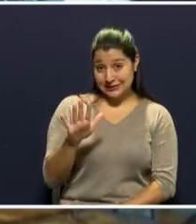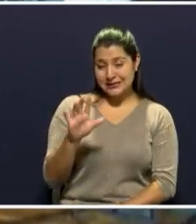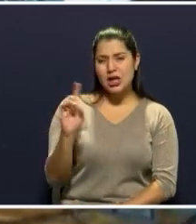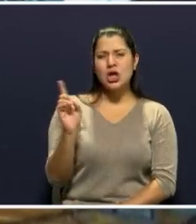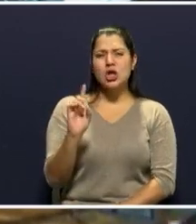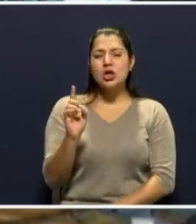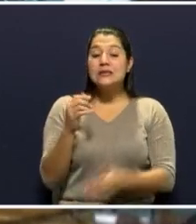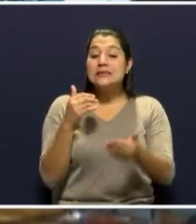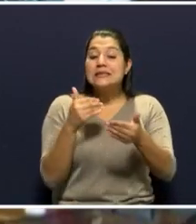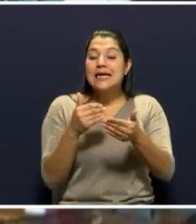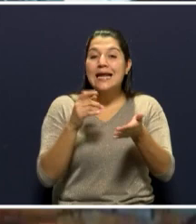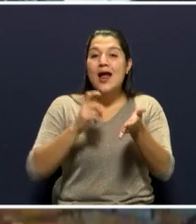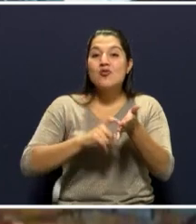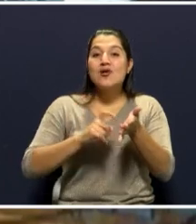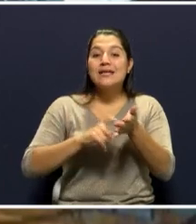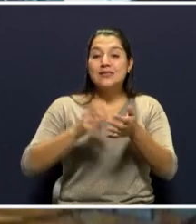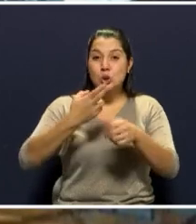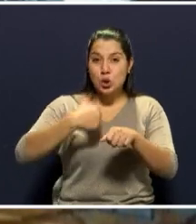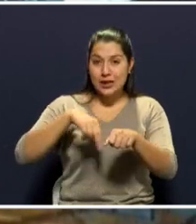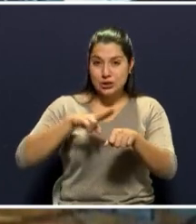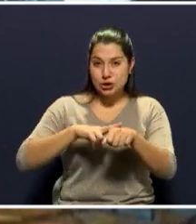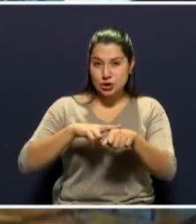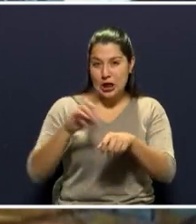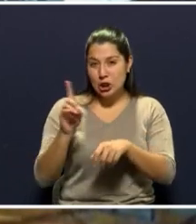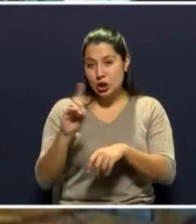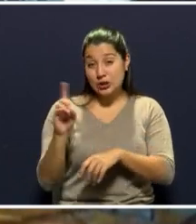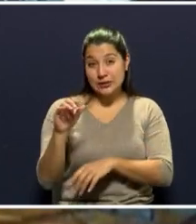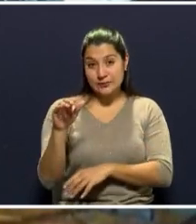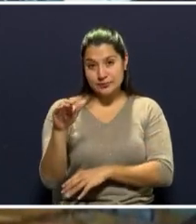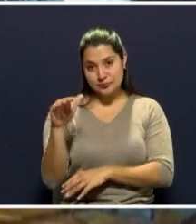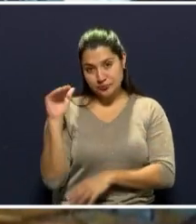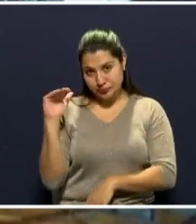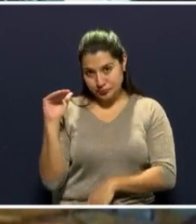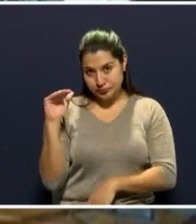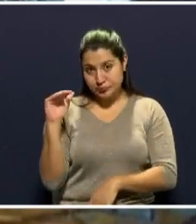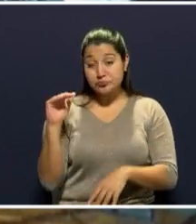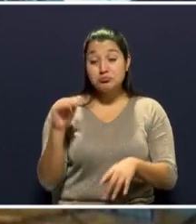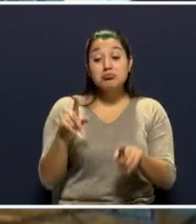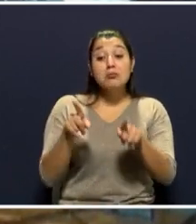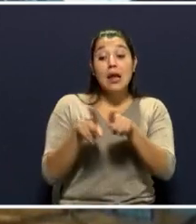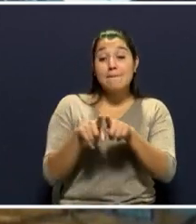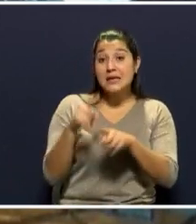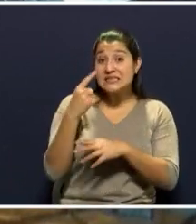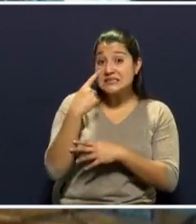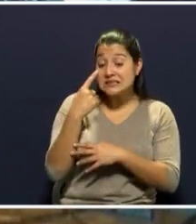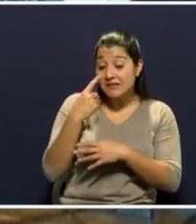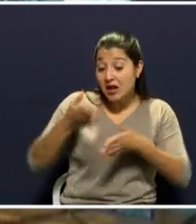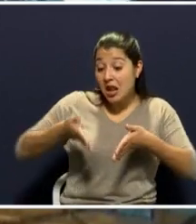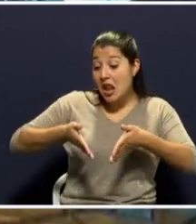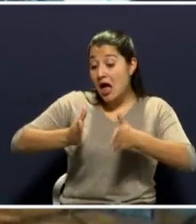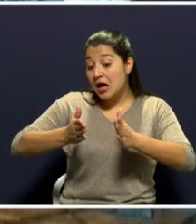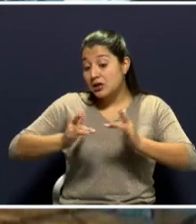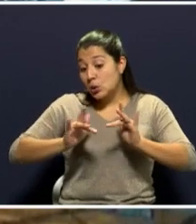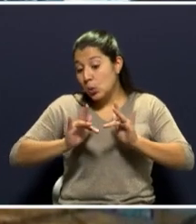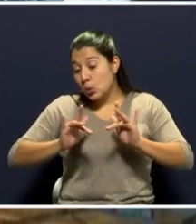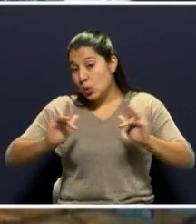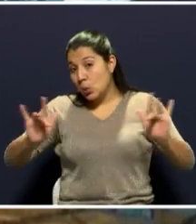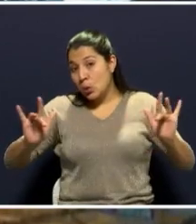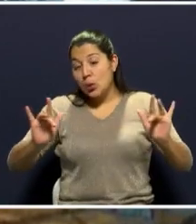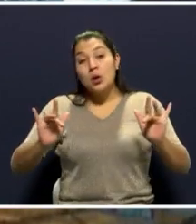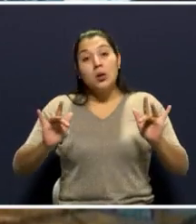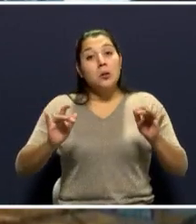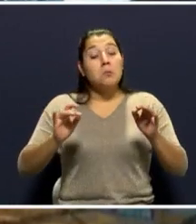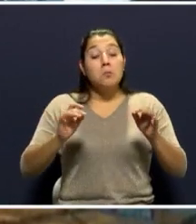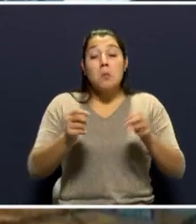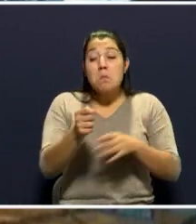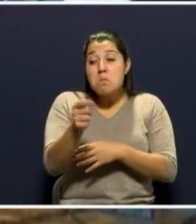el Registro Nacional en Curridabat. También se ve la calle completamente despejada,